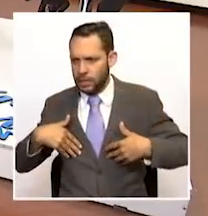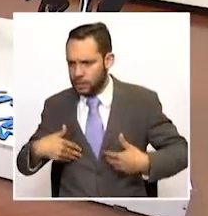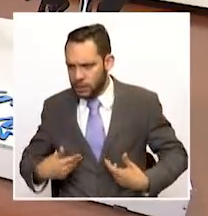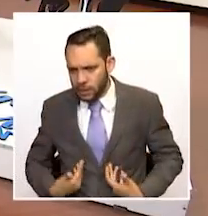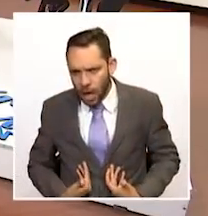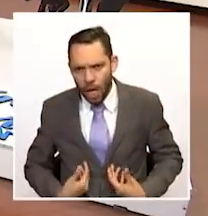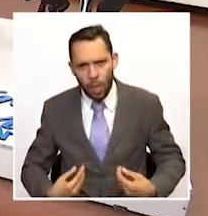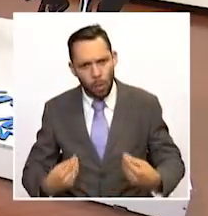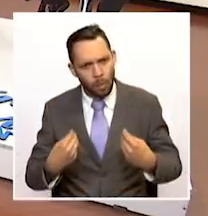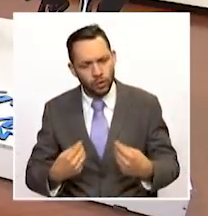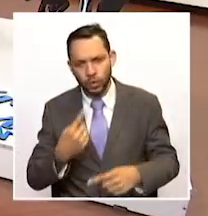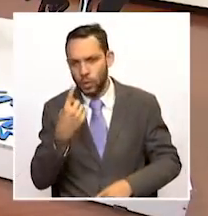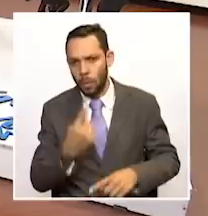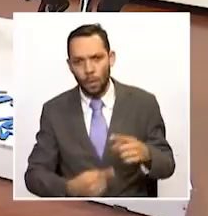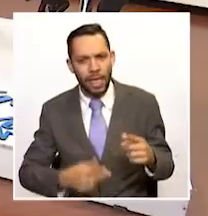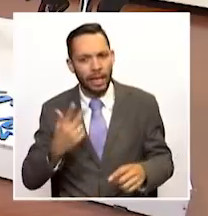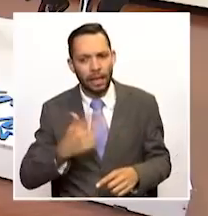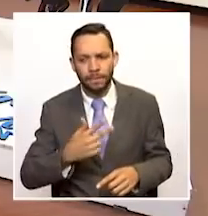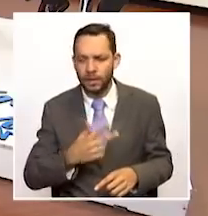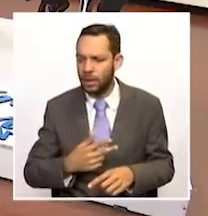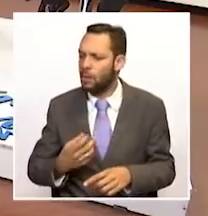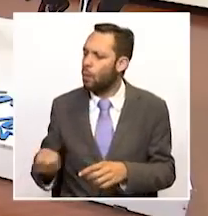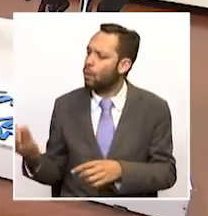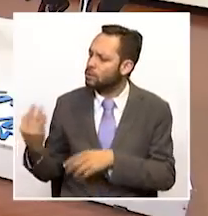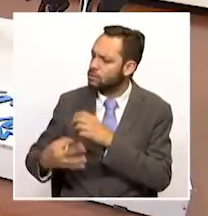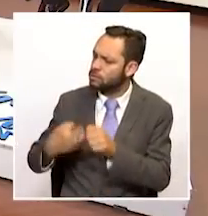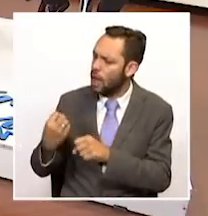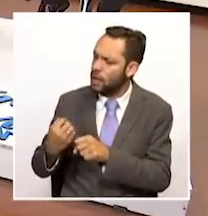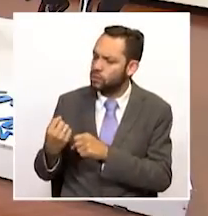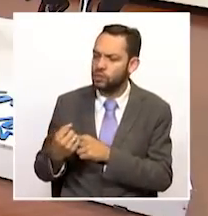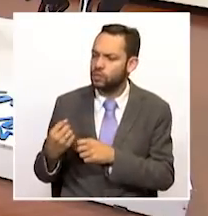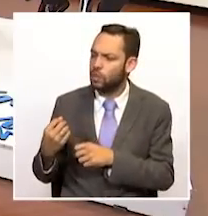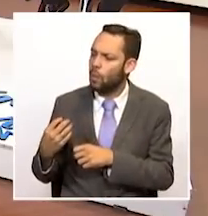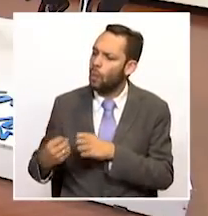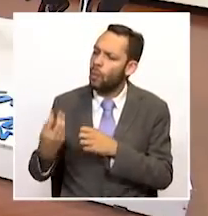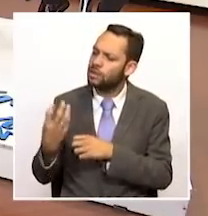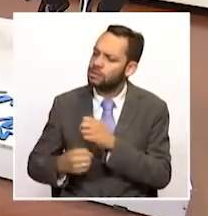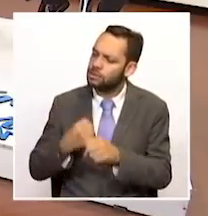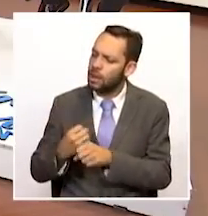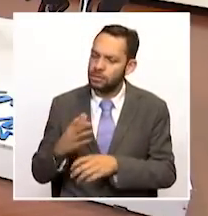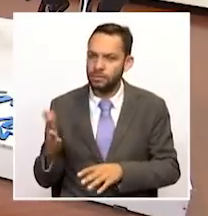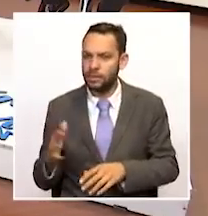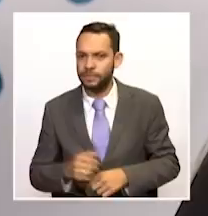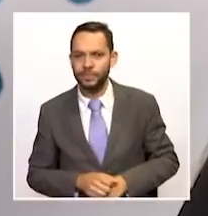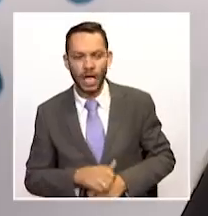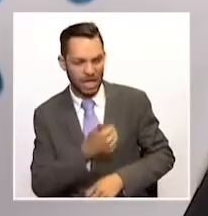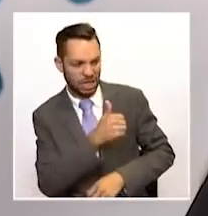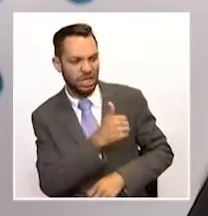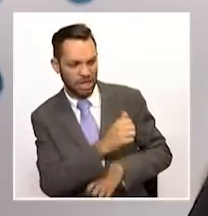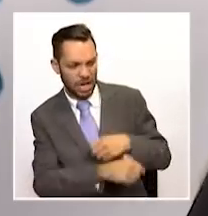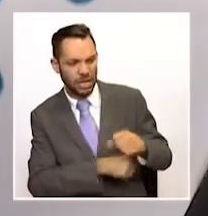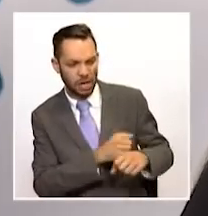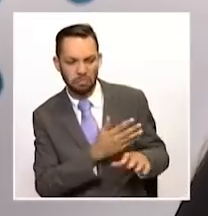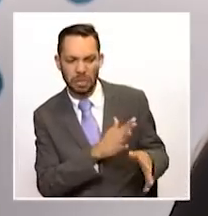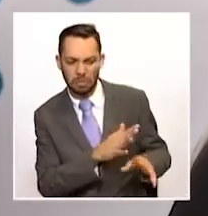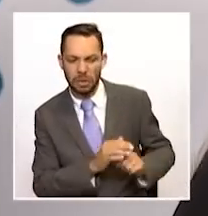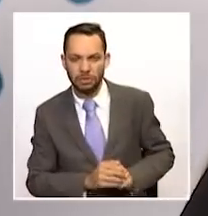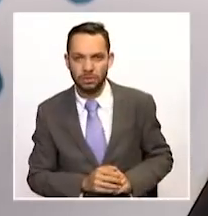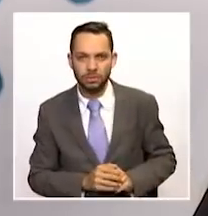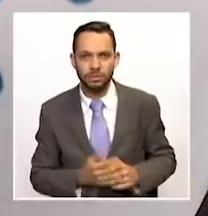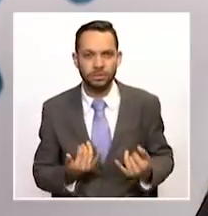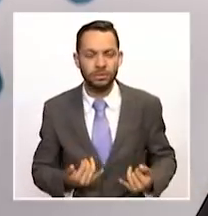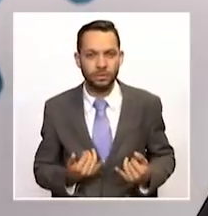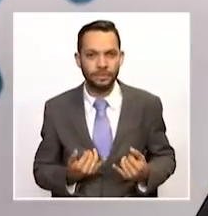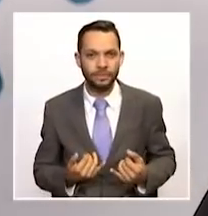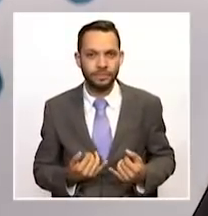caminar pues a los cuantos años sentidos eso eso empezó como a los por ahí desde los 10 años sino que es que hay un un